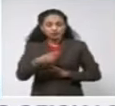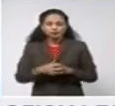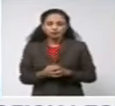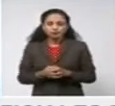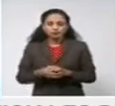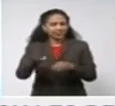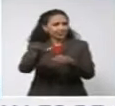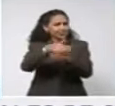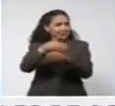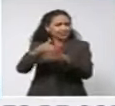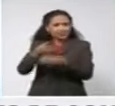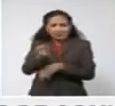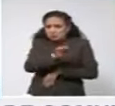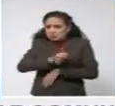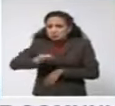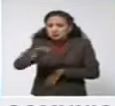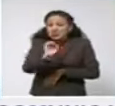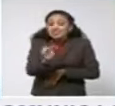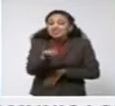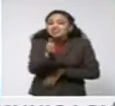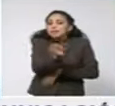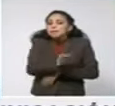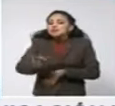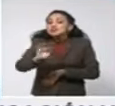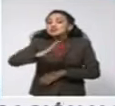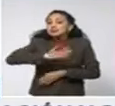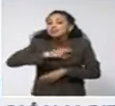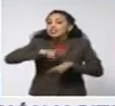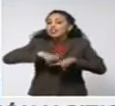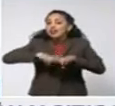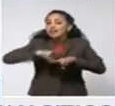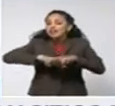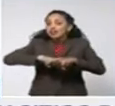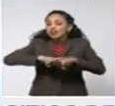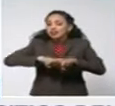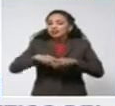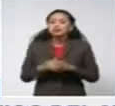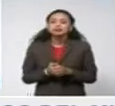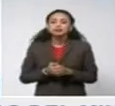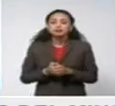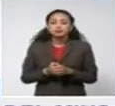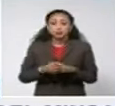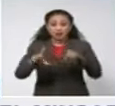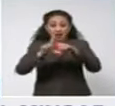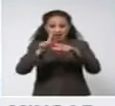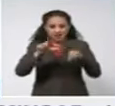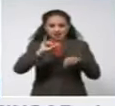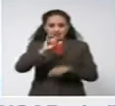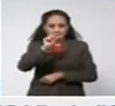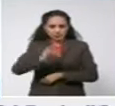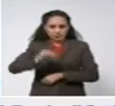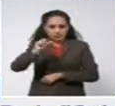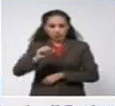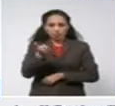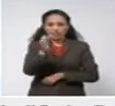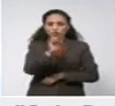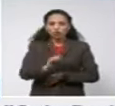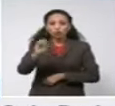que abarca 10 municipios, pues pertenecen a Regla 6, a 10 de Octubre